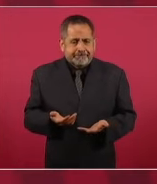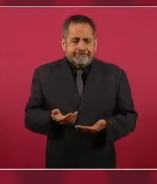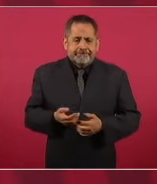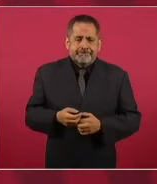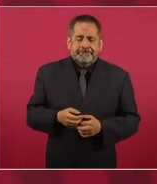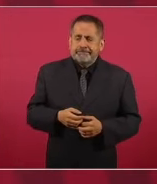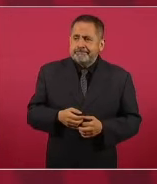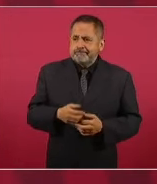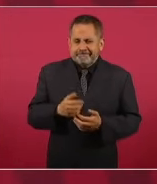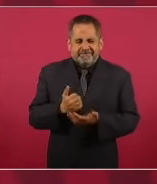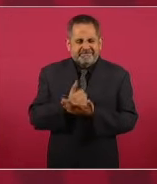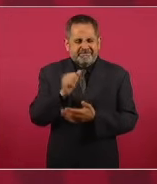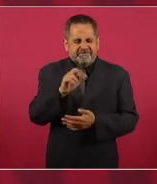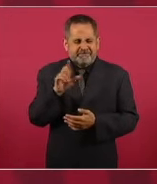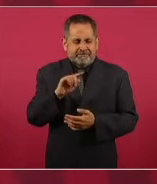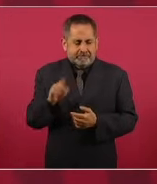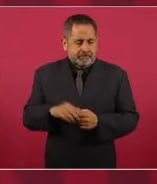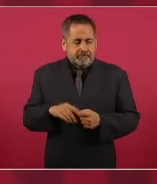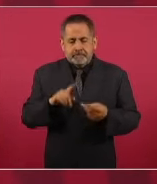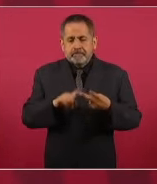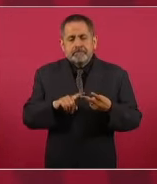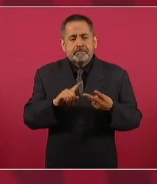Lo mismo ha pasado con el trigo,